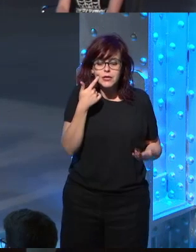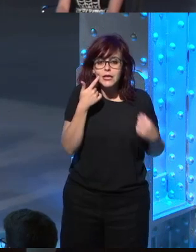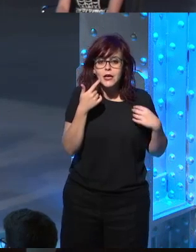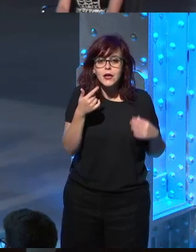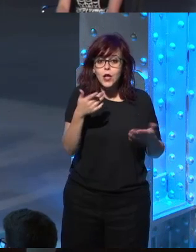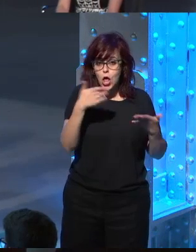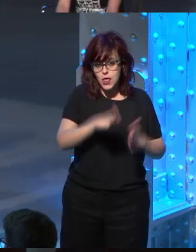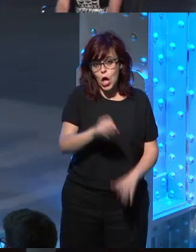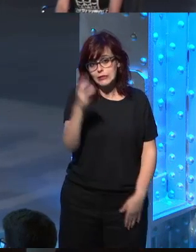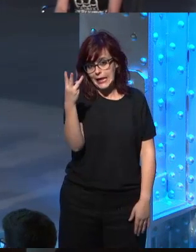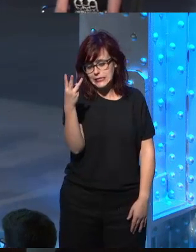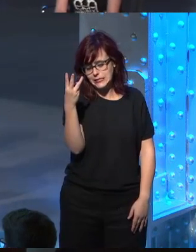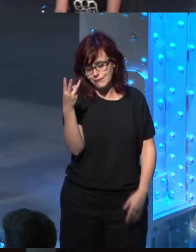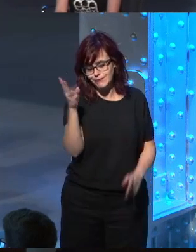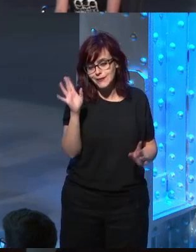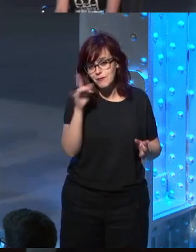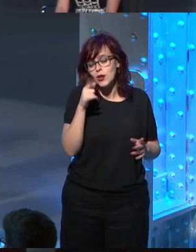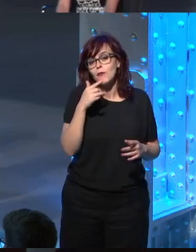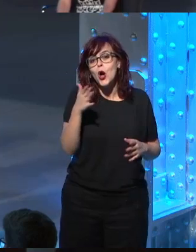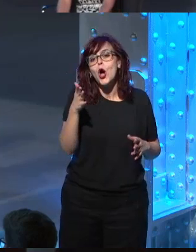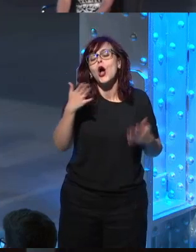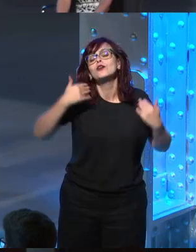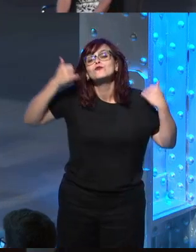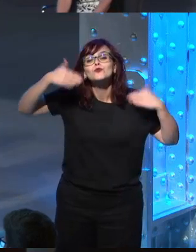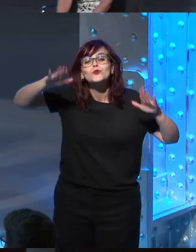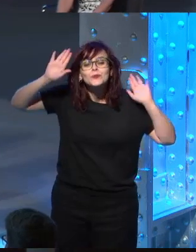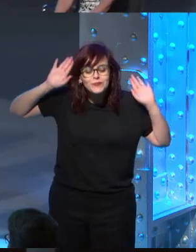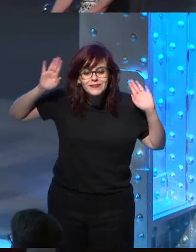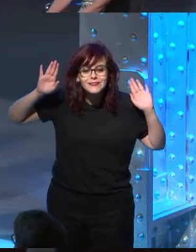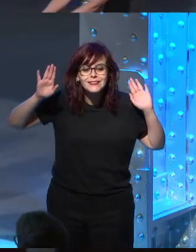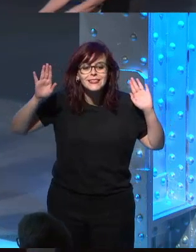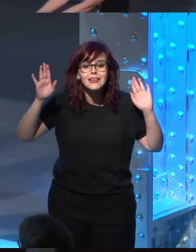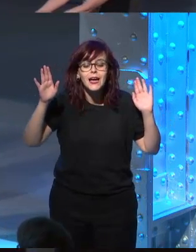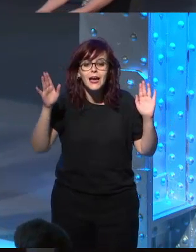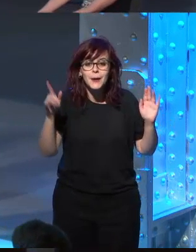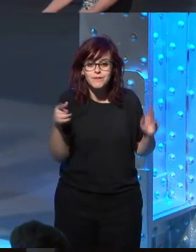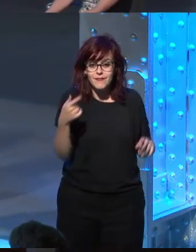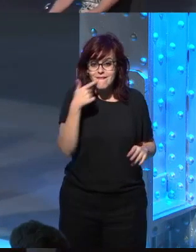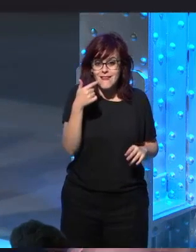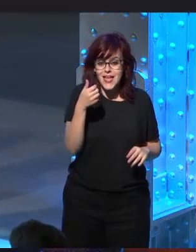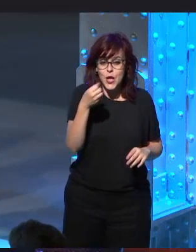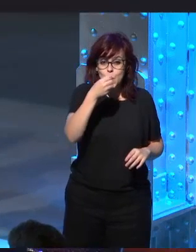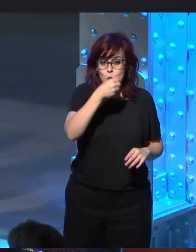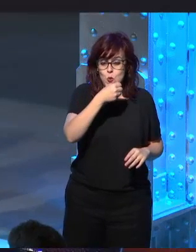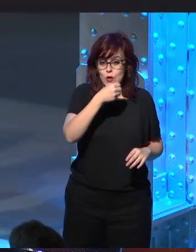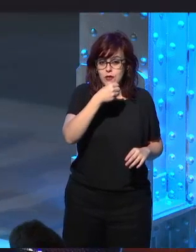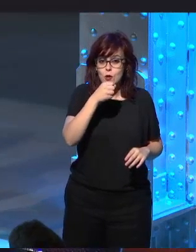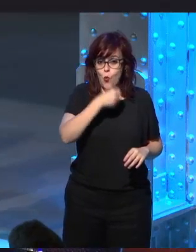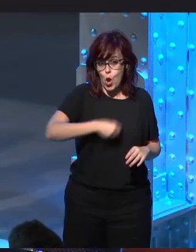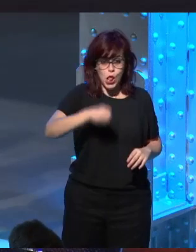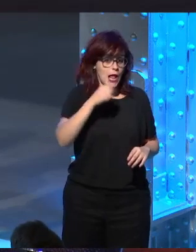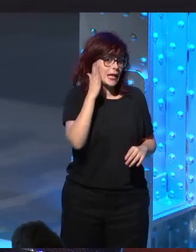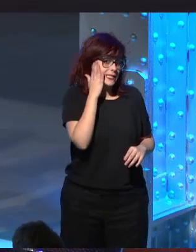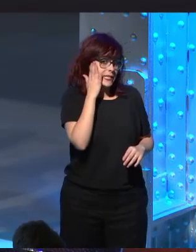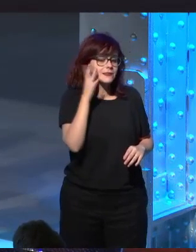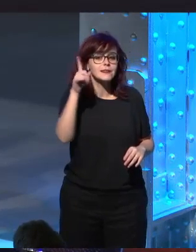eran 3. No, bueno, pero digo, lo que quería. O sea, luego, no sé, quería poner de ejemplo a Julio Iglesias